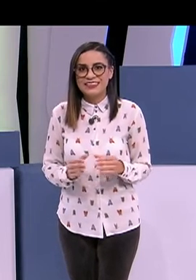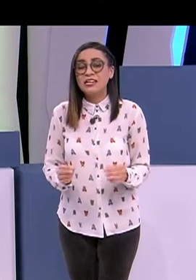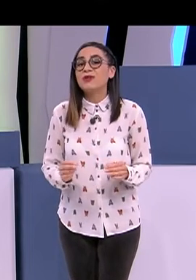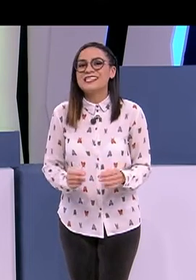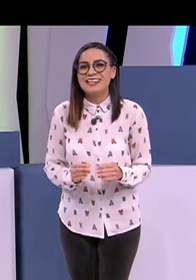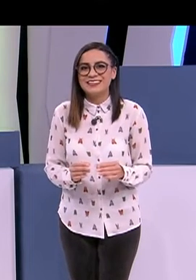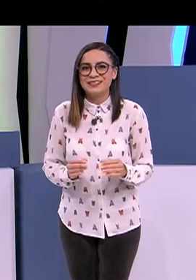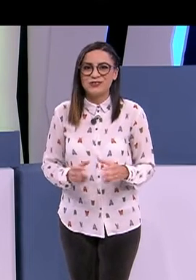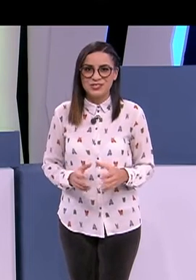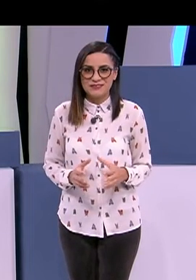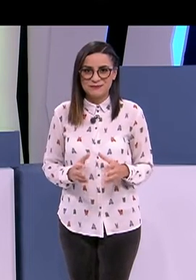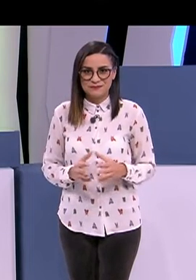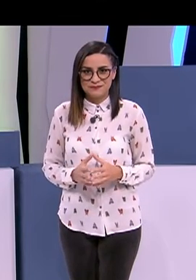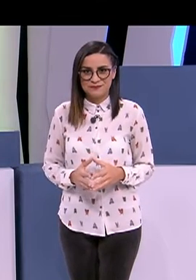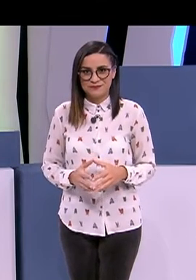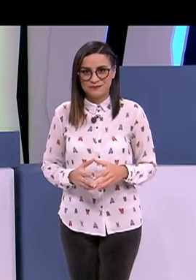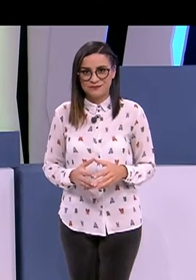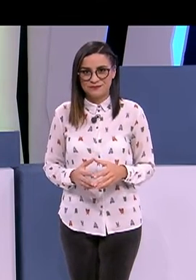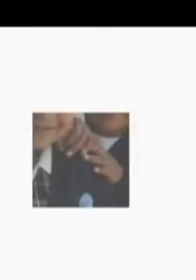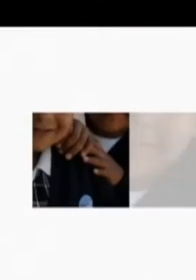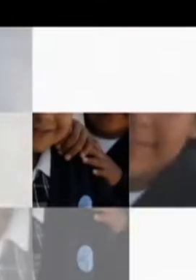atención. Que tenga una excelente noche.